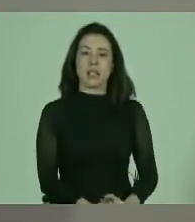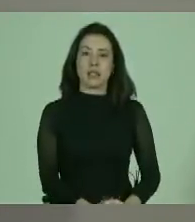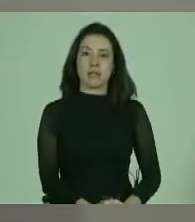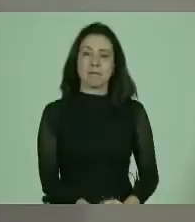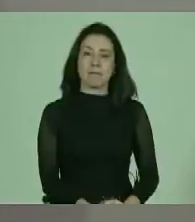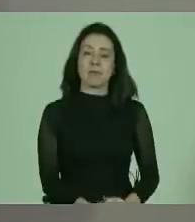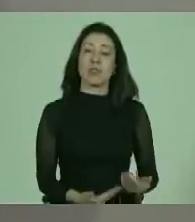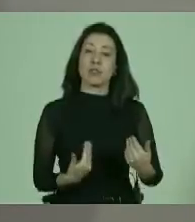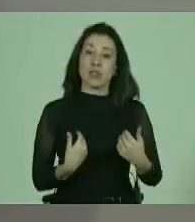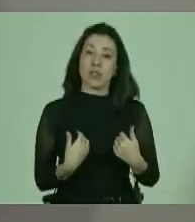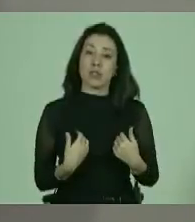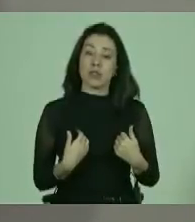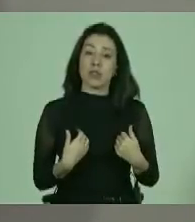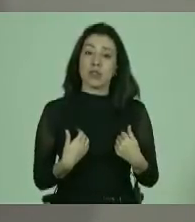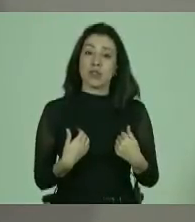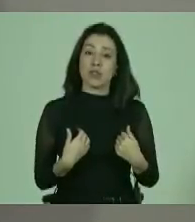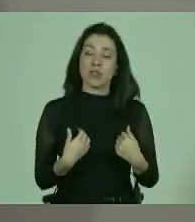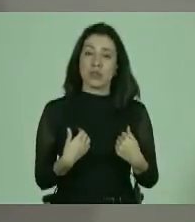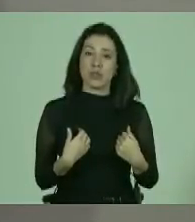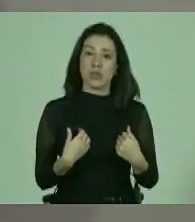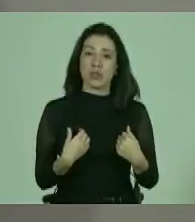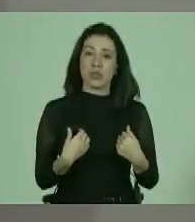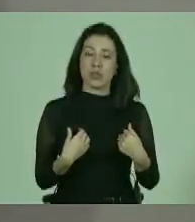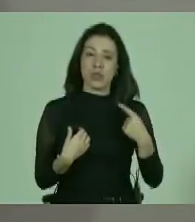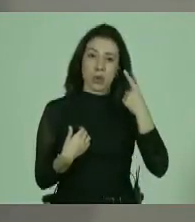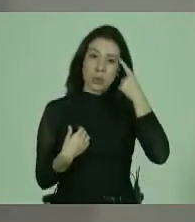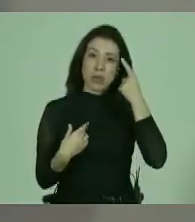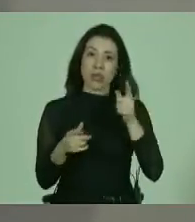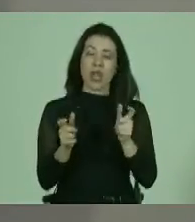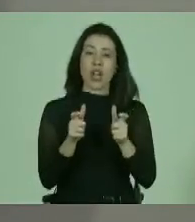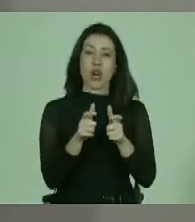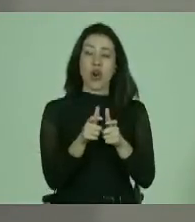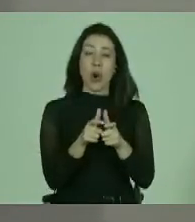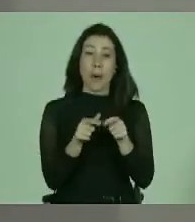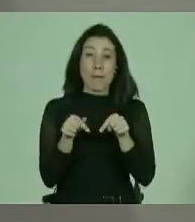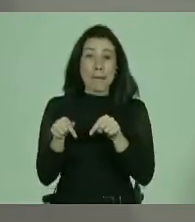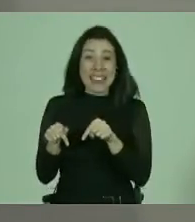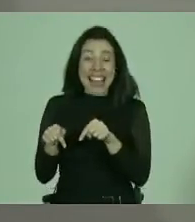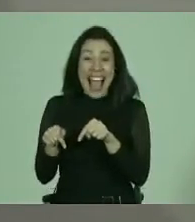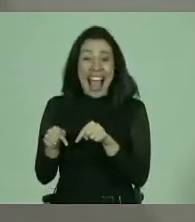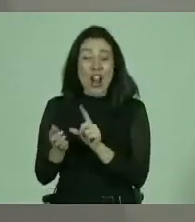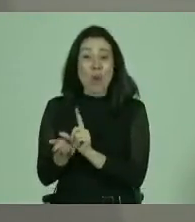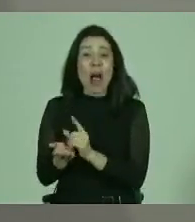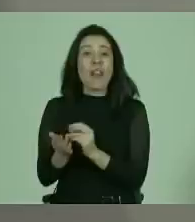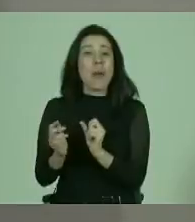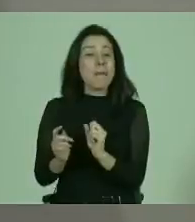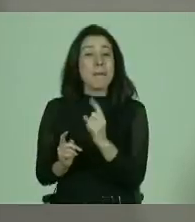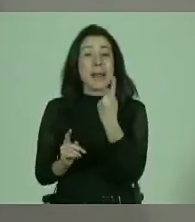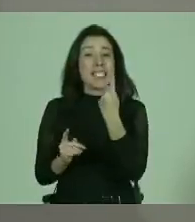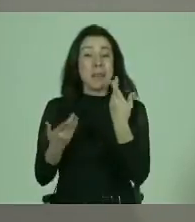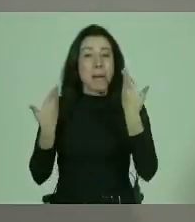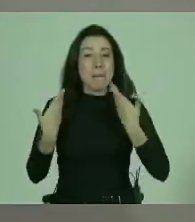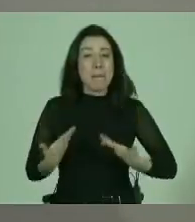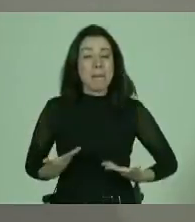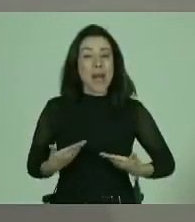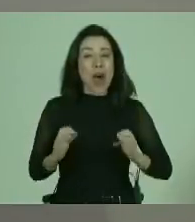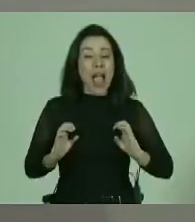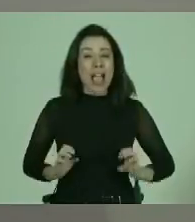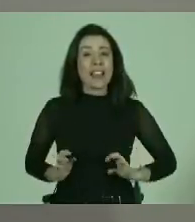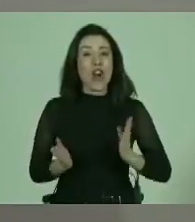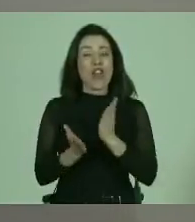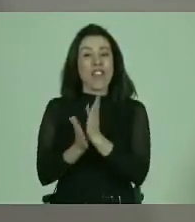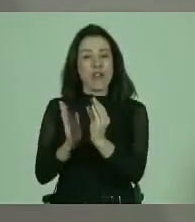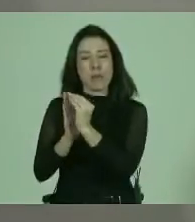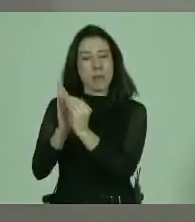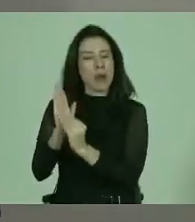bueno yo creo que es el comité el lugar donde los principios bioéticos tienen que plasmarse en